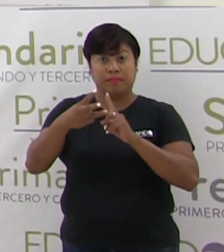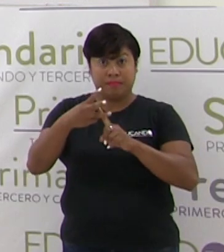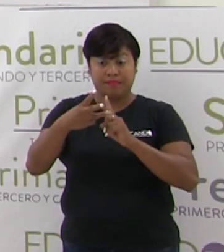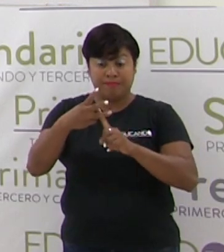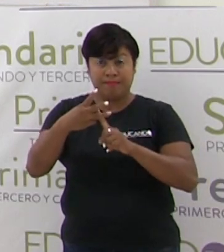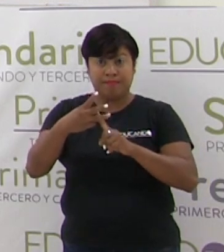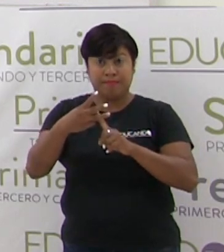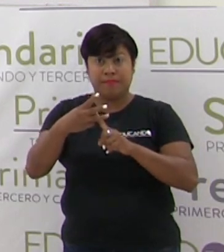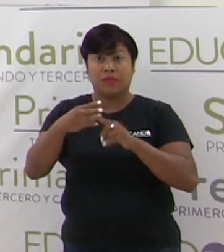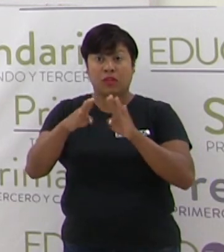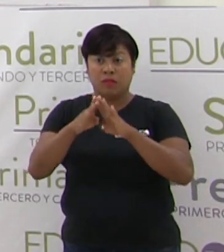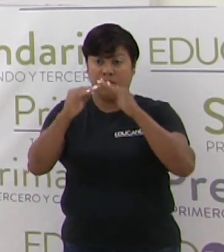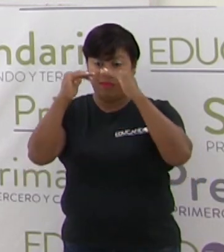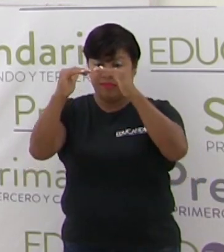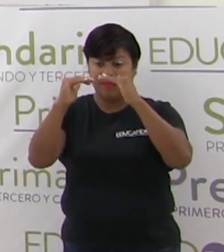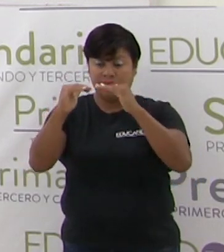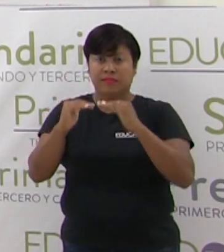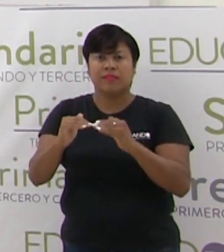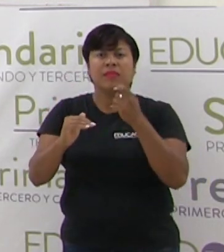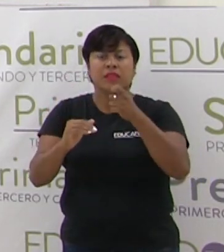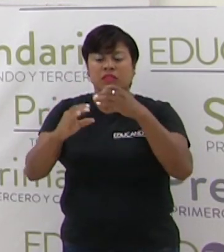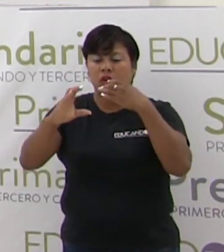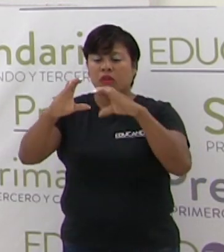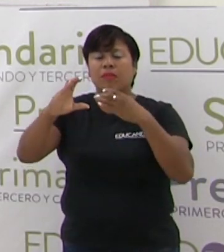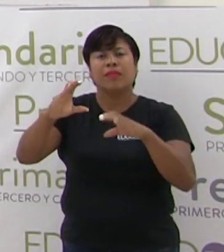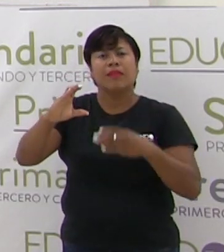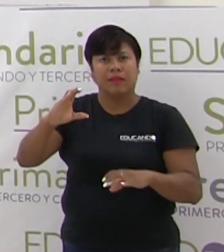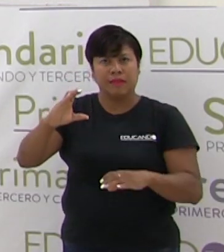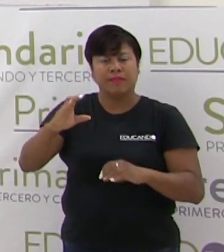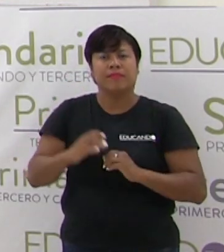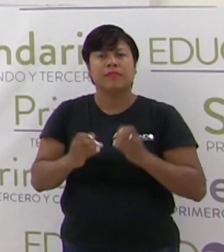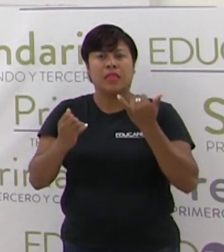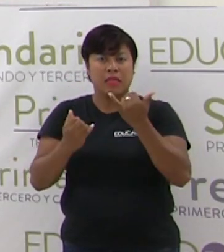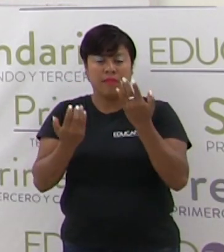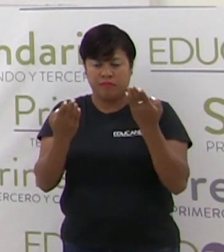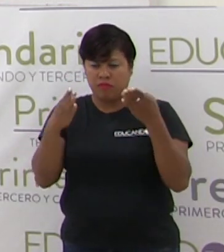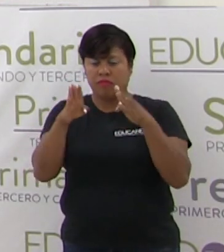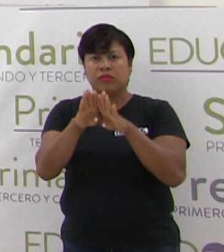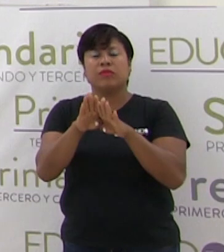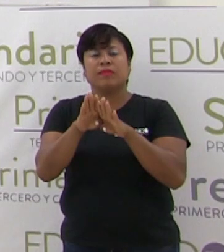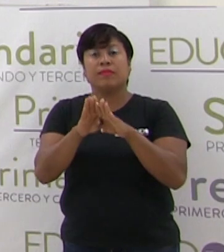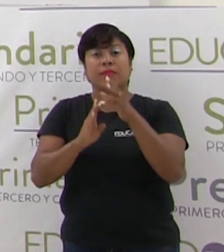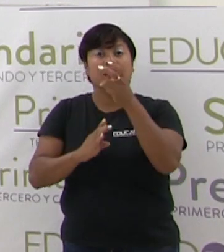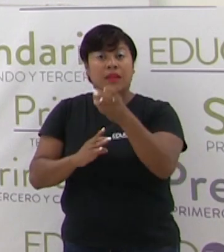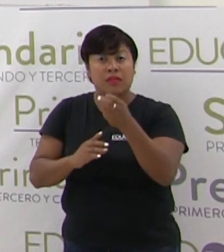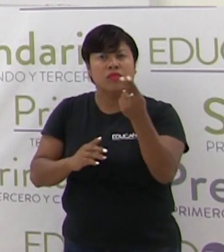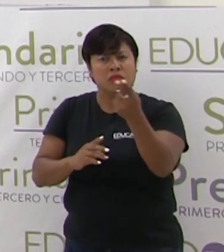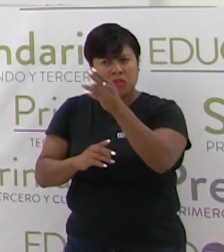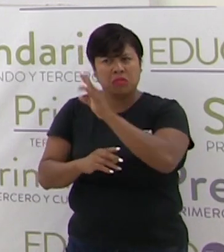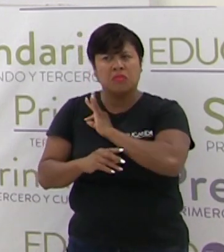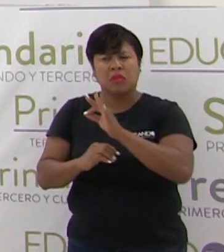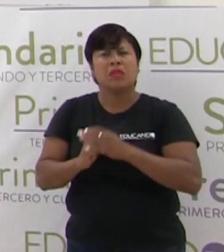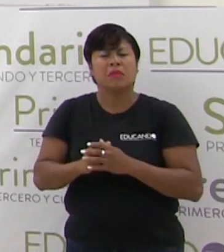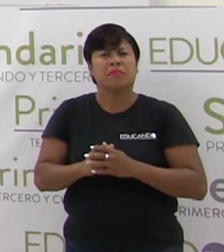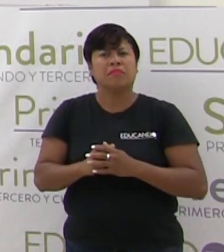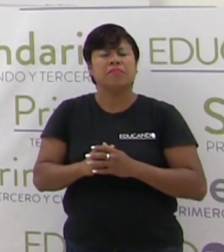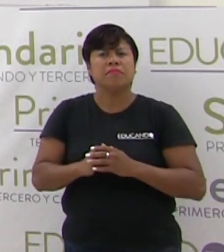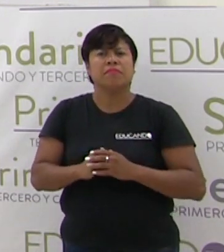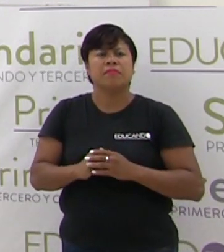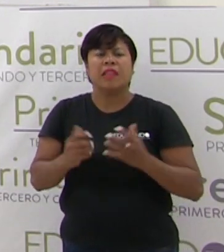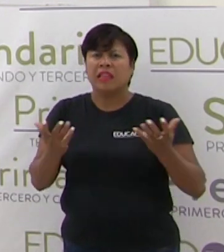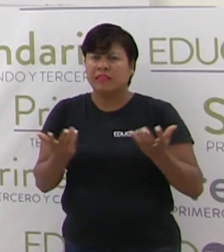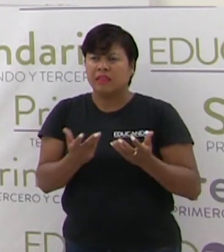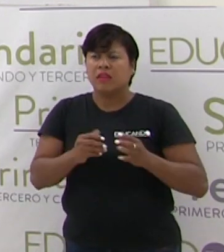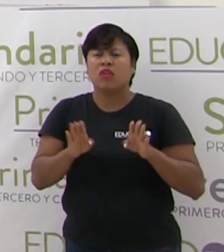la tercera parte de la estructura sería su comentario o conclusión. Allí ustedes pueden